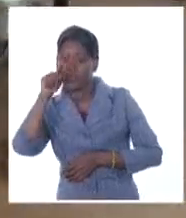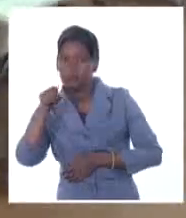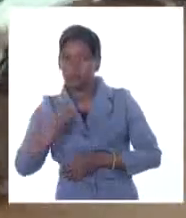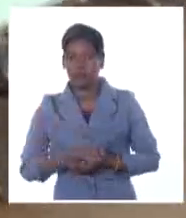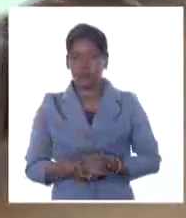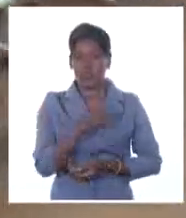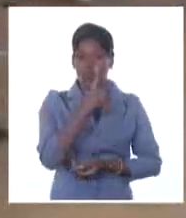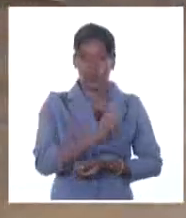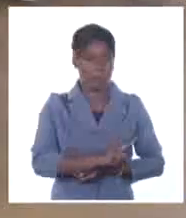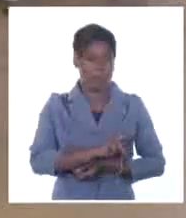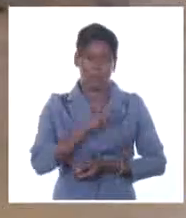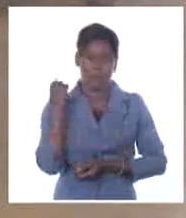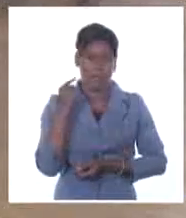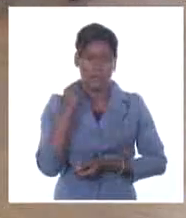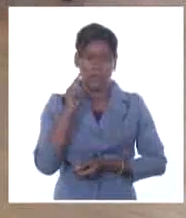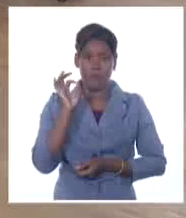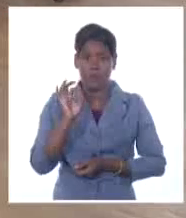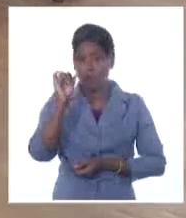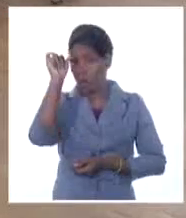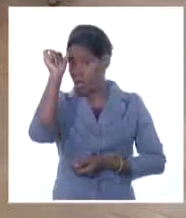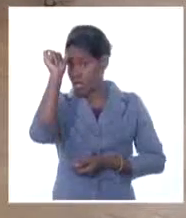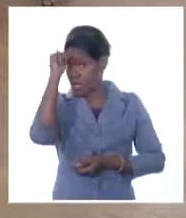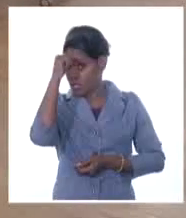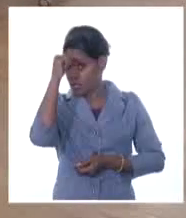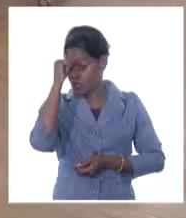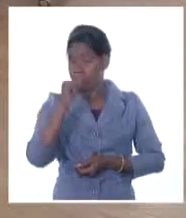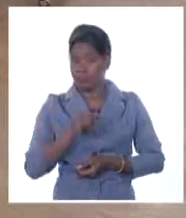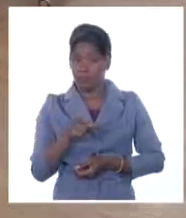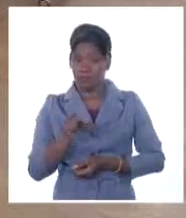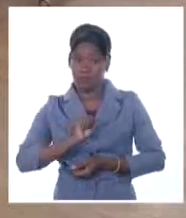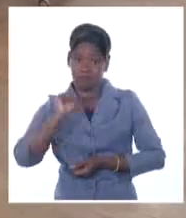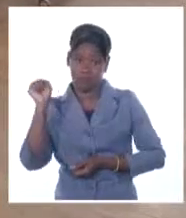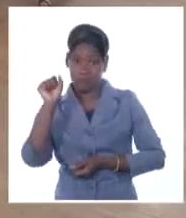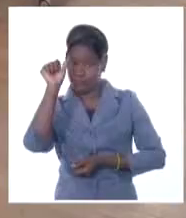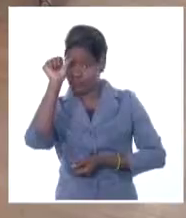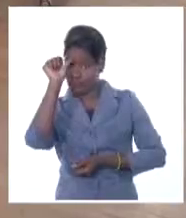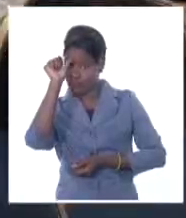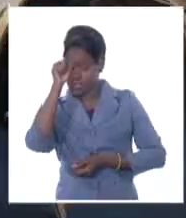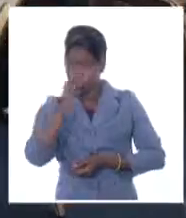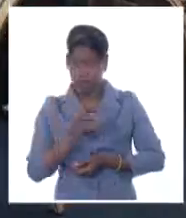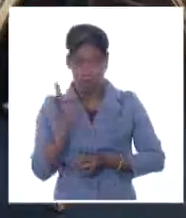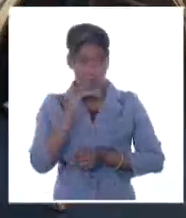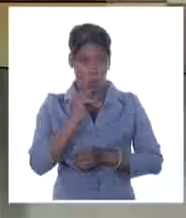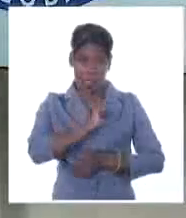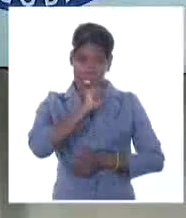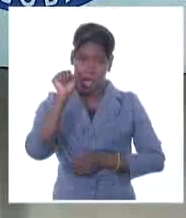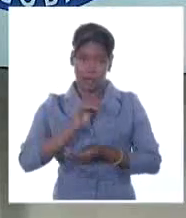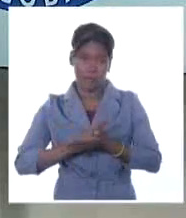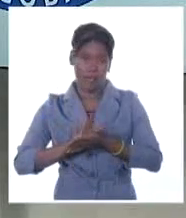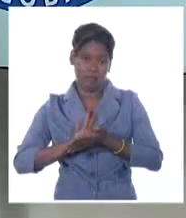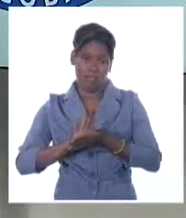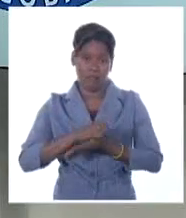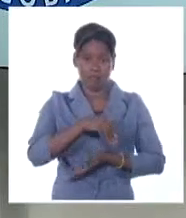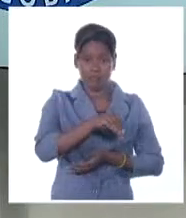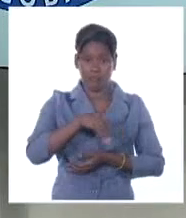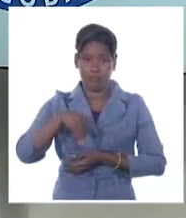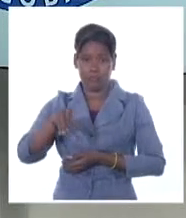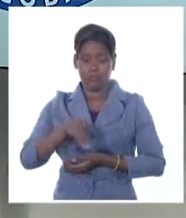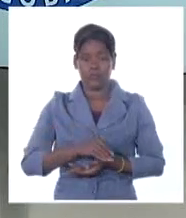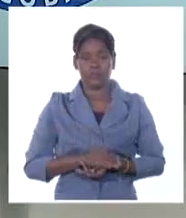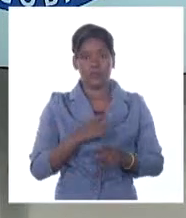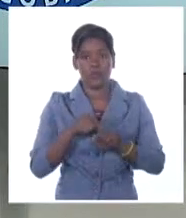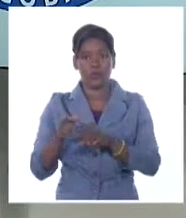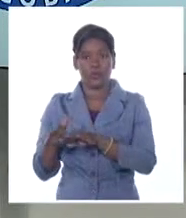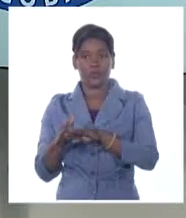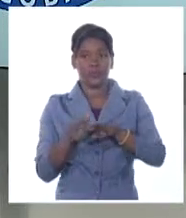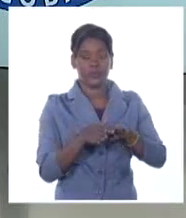perder contra el indio Raunak Chadwani, según nos reporta el colega Antonio Sevilla. Y en la pelota, Pinar del